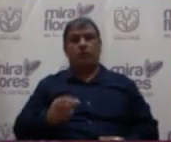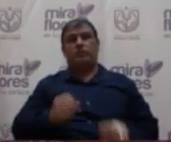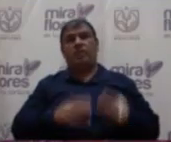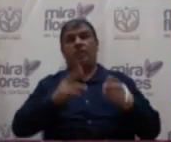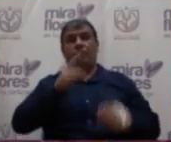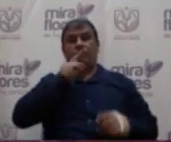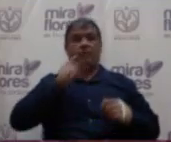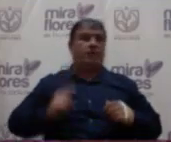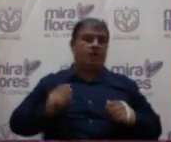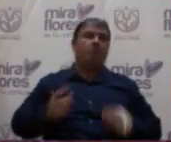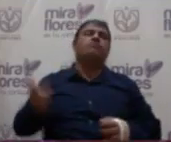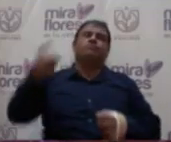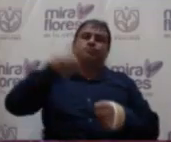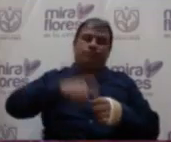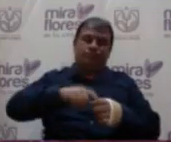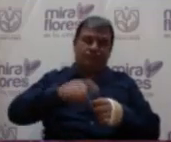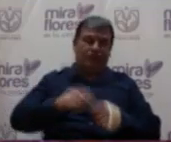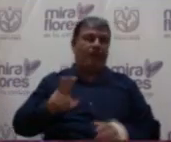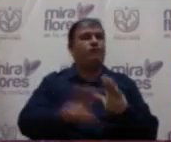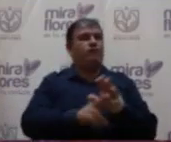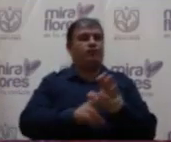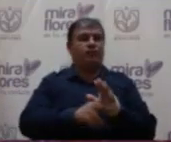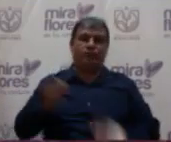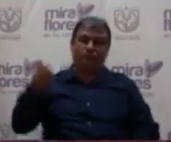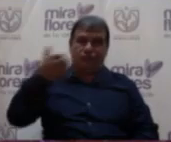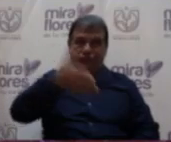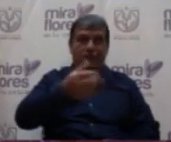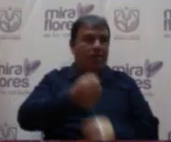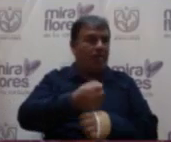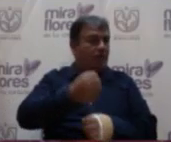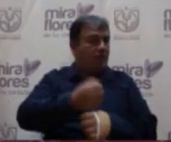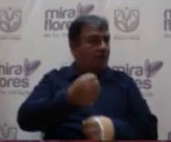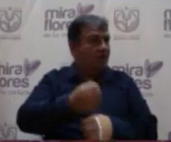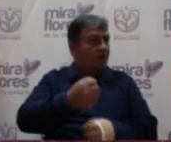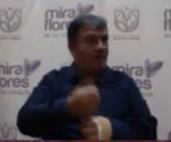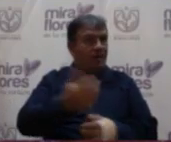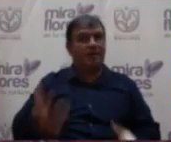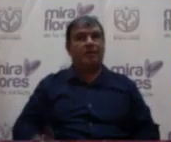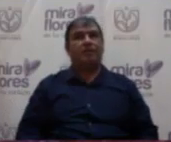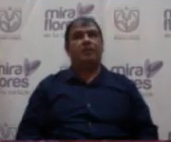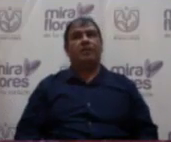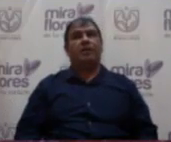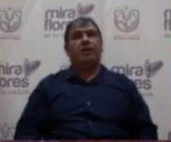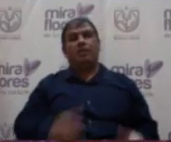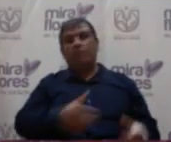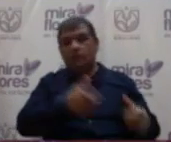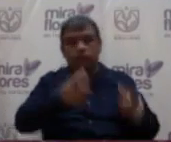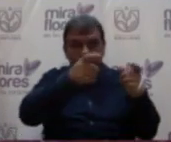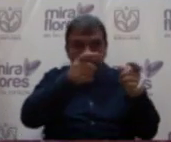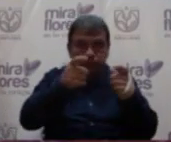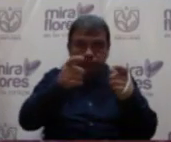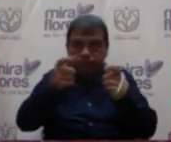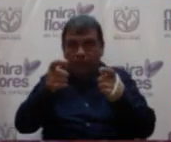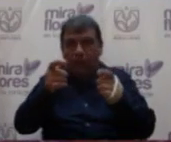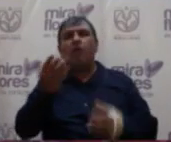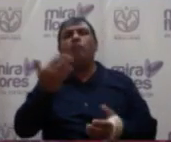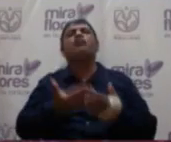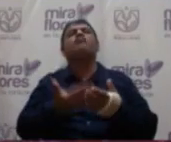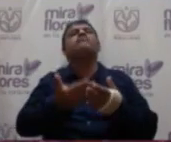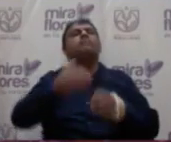feriado, participaron voluntariamente en la custodia